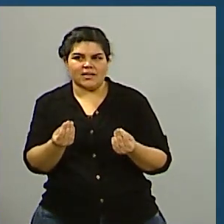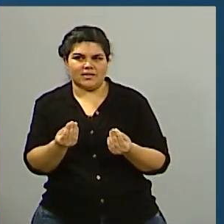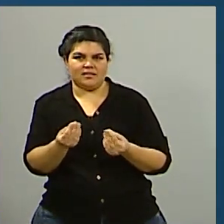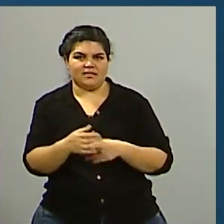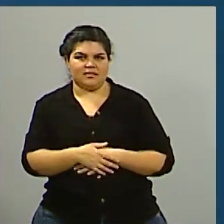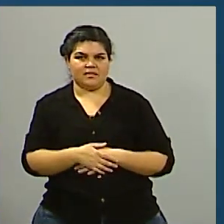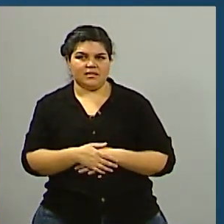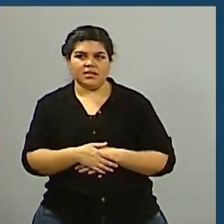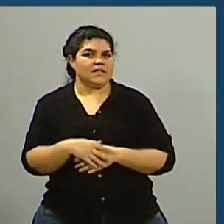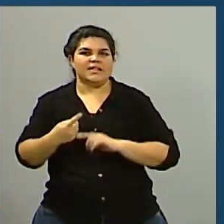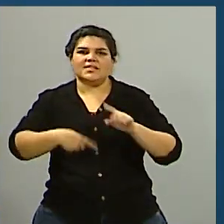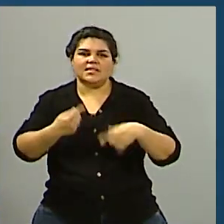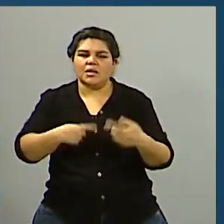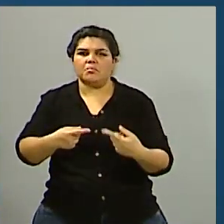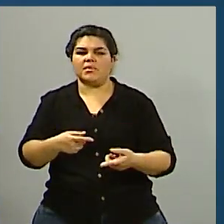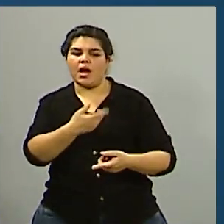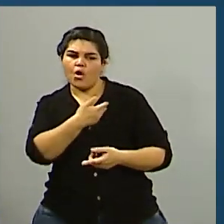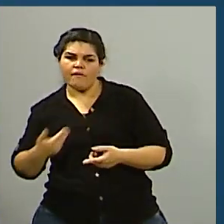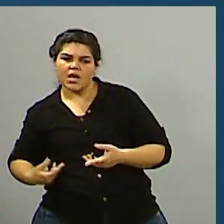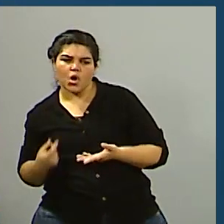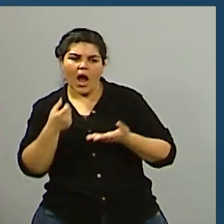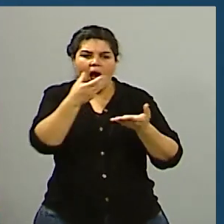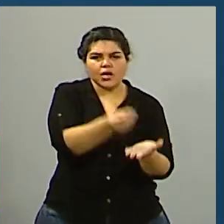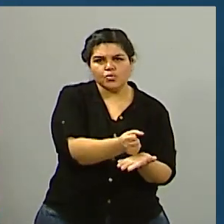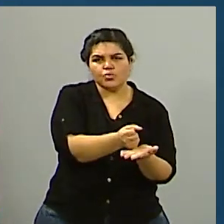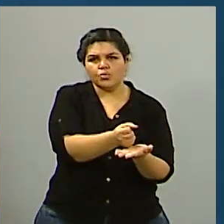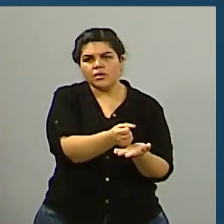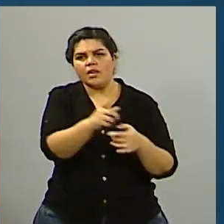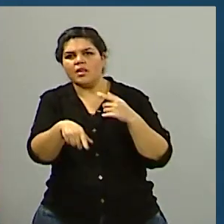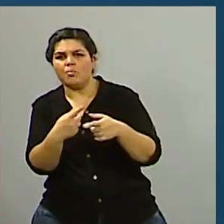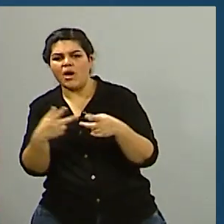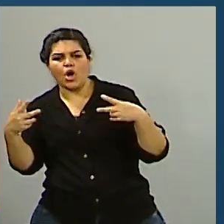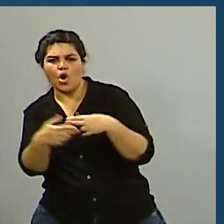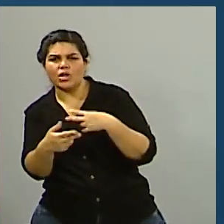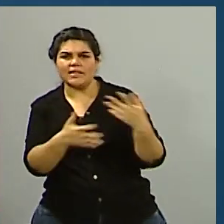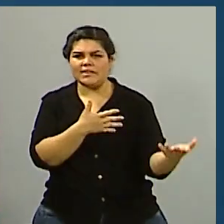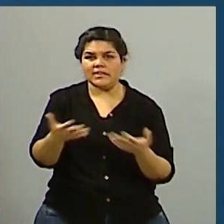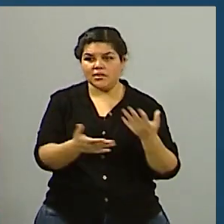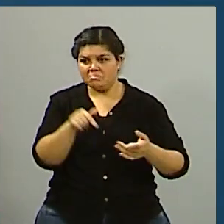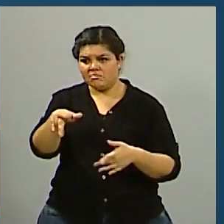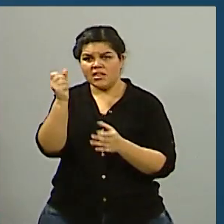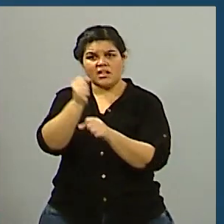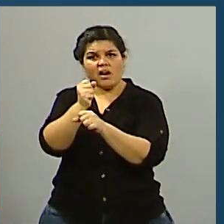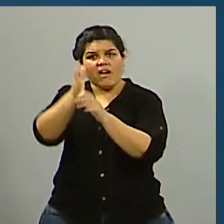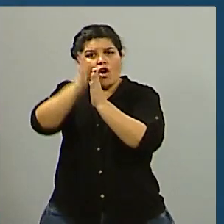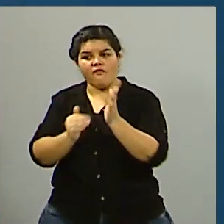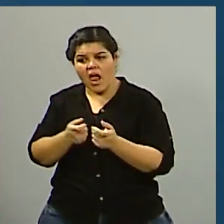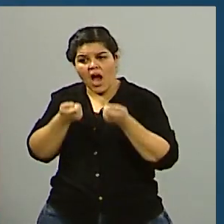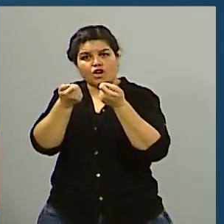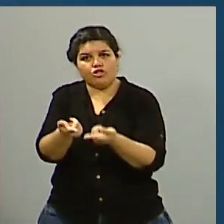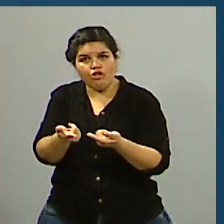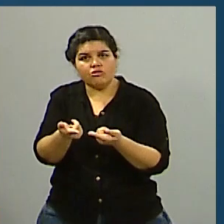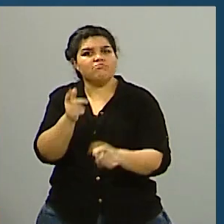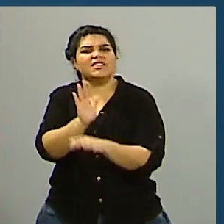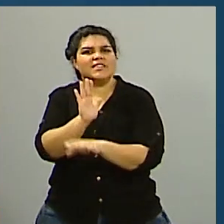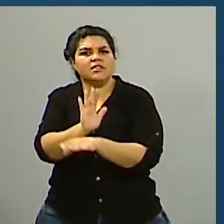que siempre está en discusión y que hoy puede estar y mañana no puede estar. Así que hemos tratado de buscarle la manera